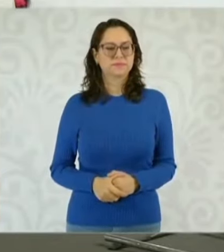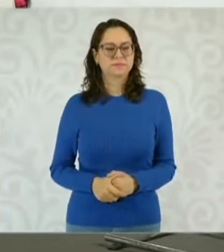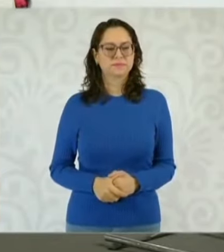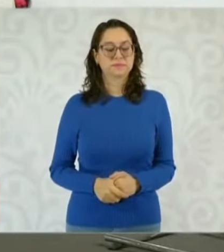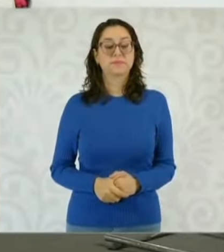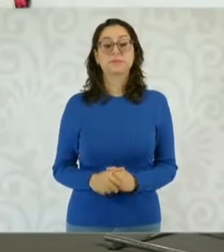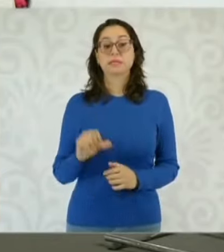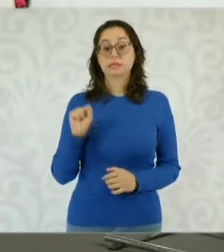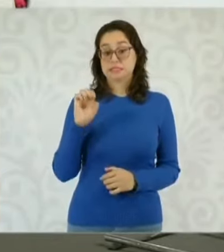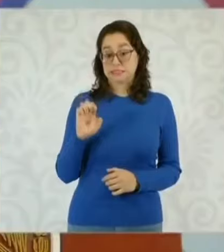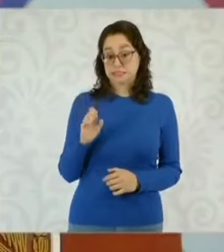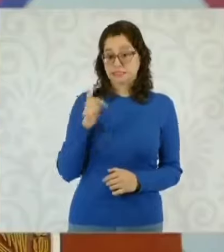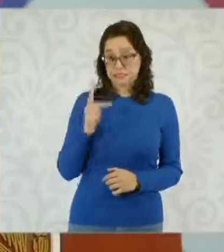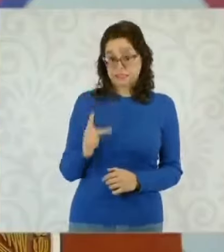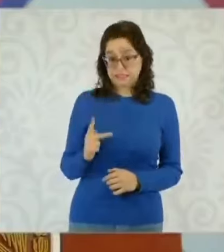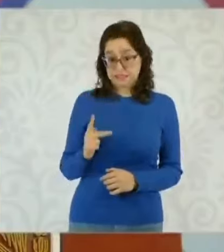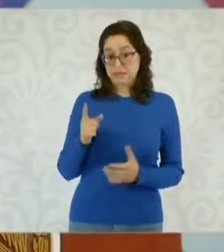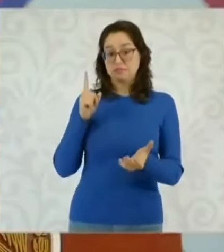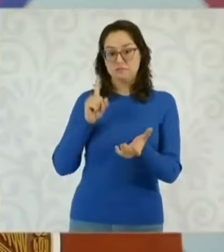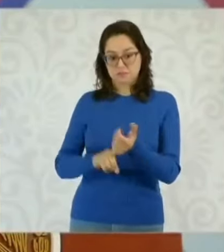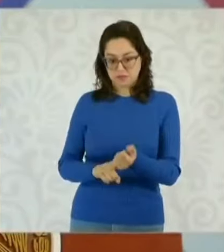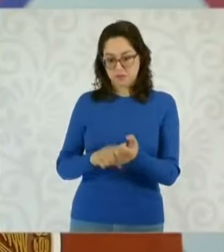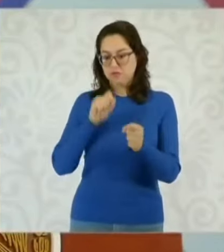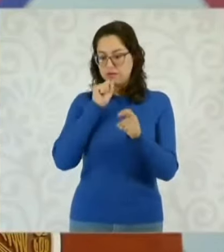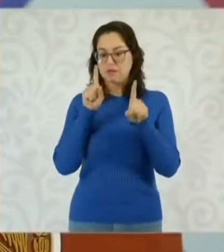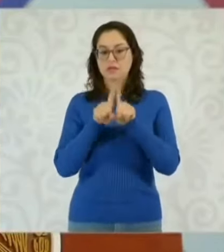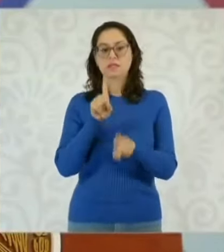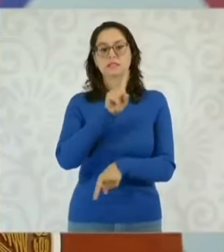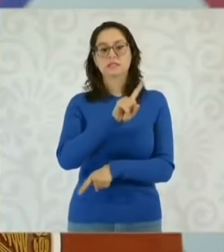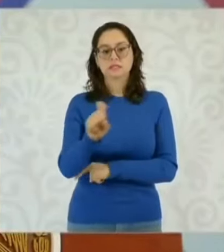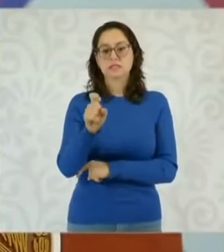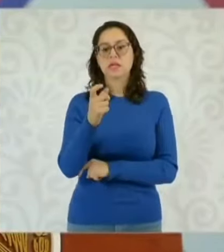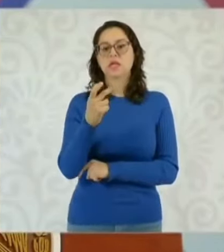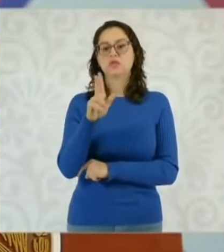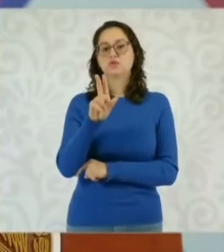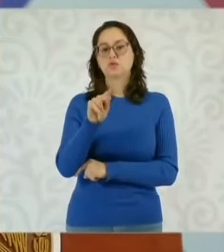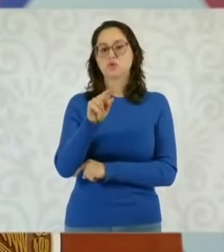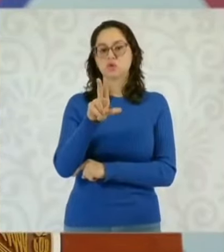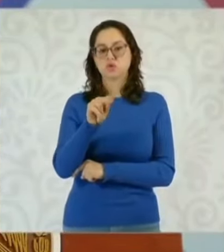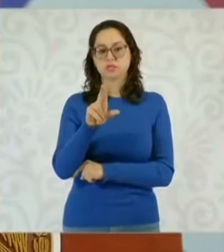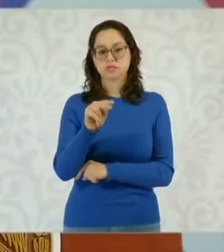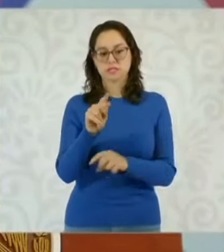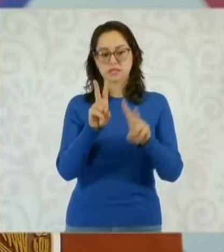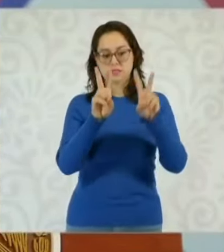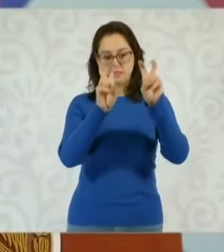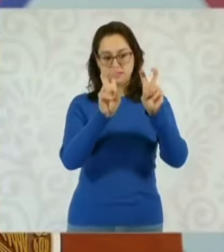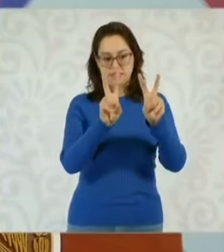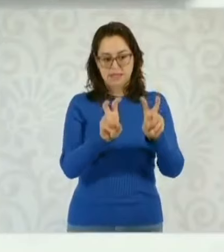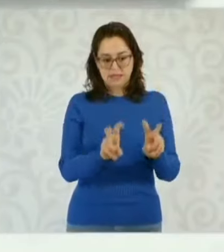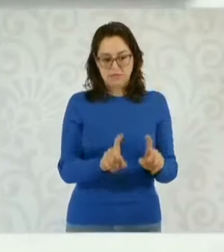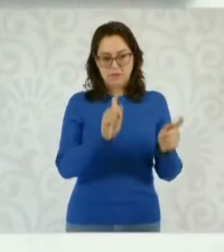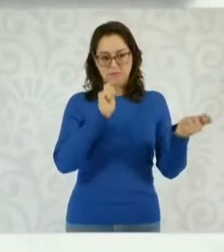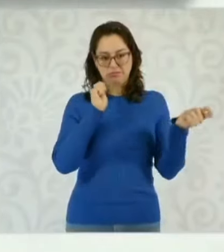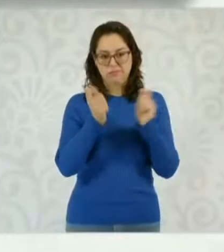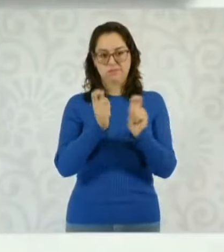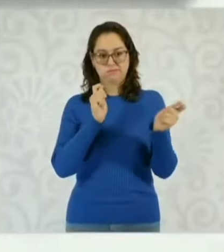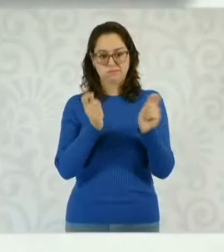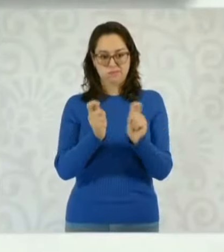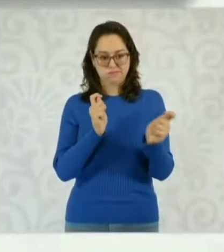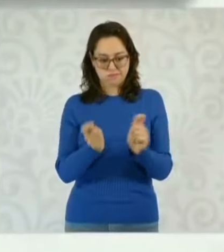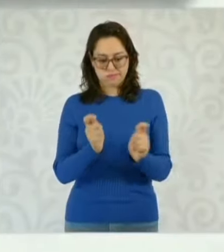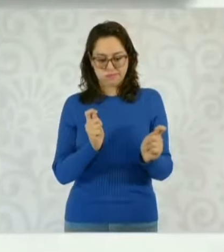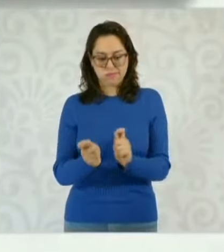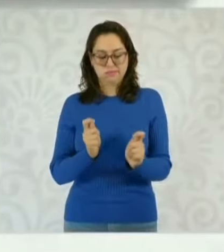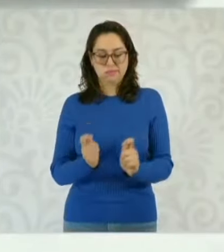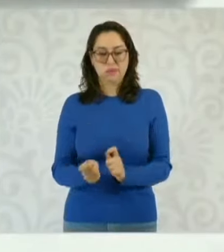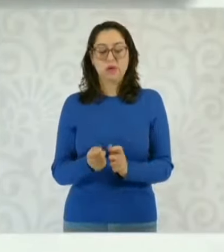la Secretaría de Educación Pública se han hecho la traducción de 180 títulos a 20 lenguas indígenas para primaria y secundaria. En la